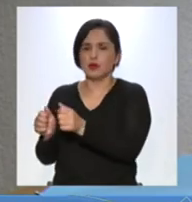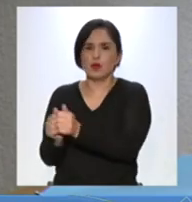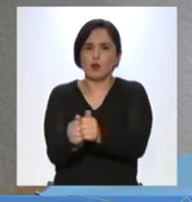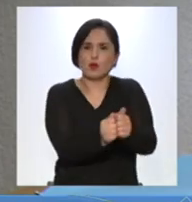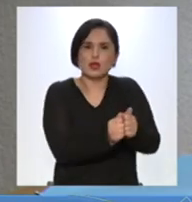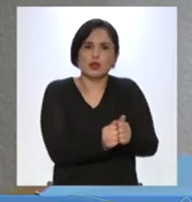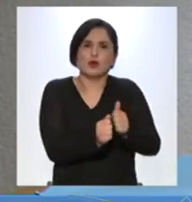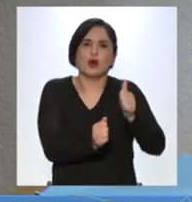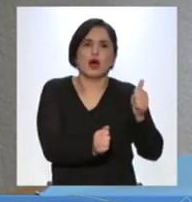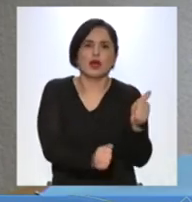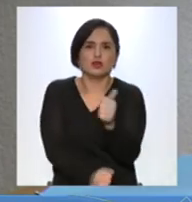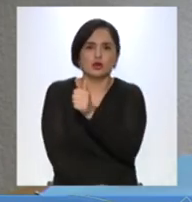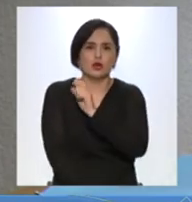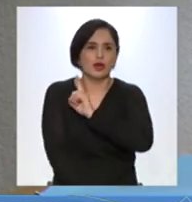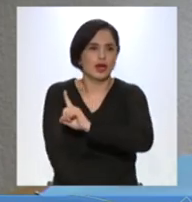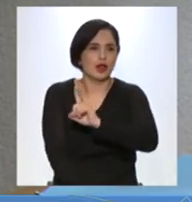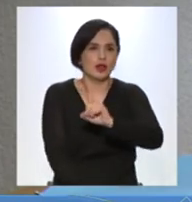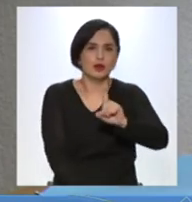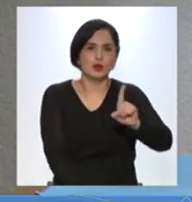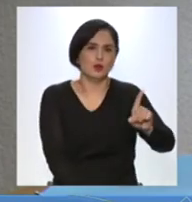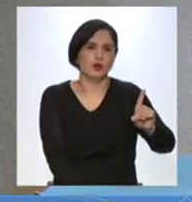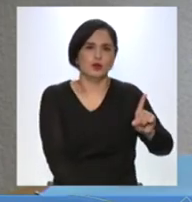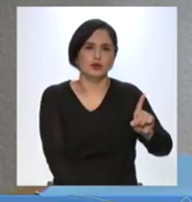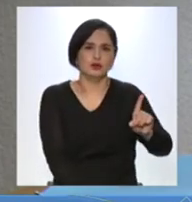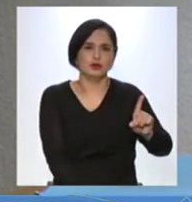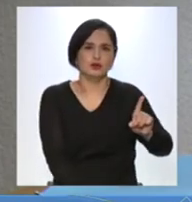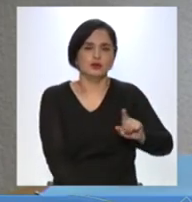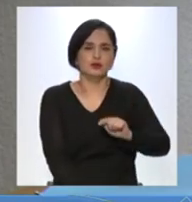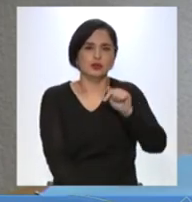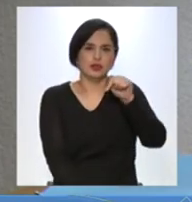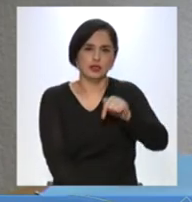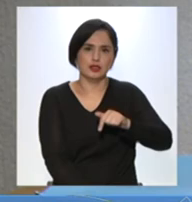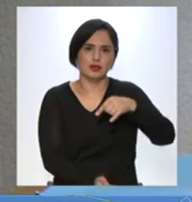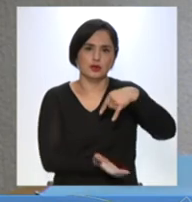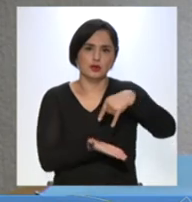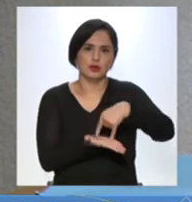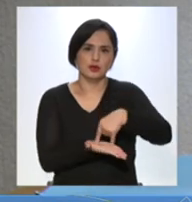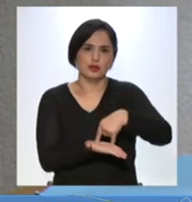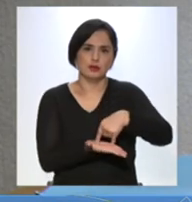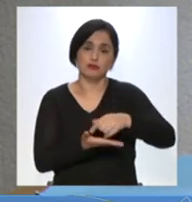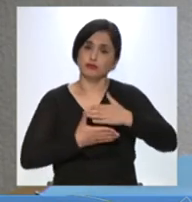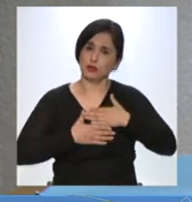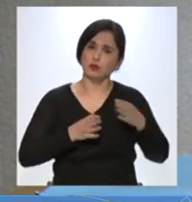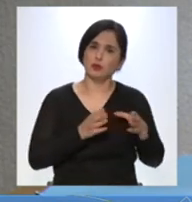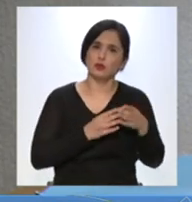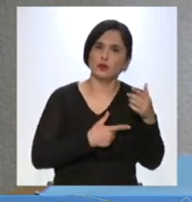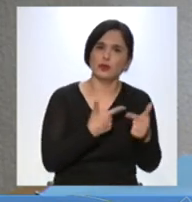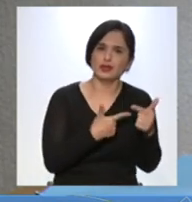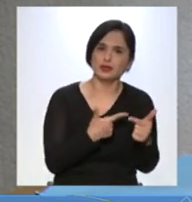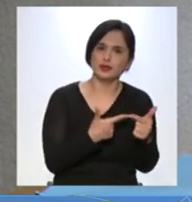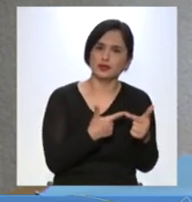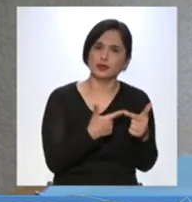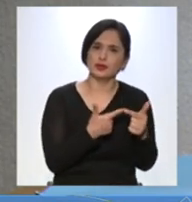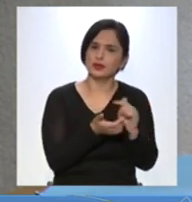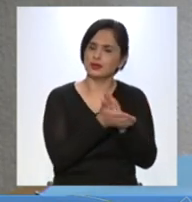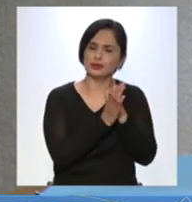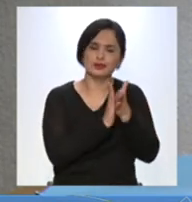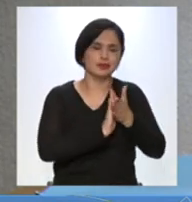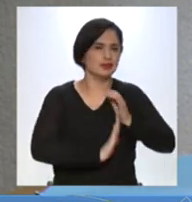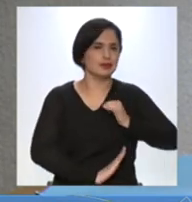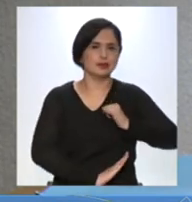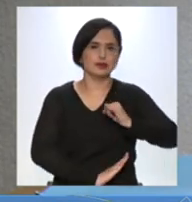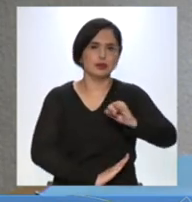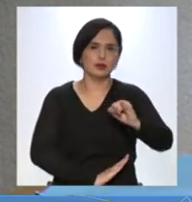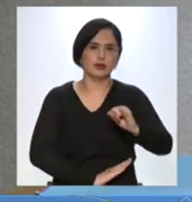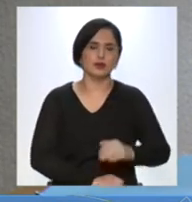a todos y cada uno de mis colegas de este Congreso, a mi partido de toda la vida,